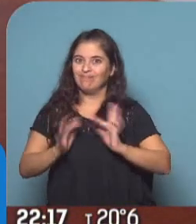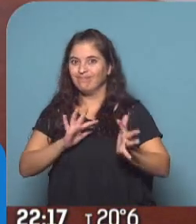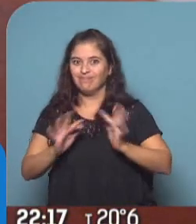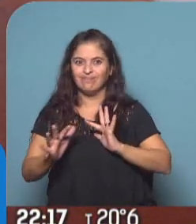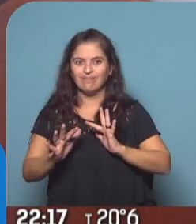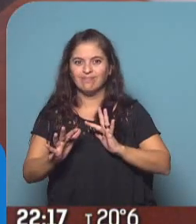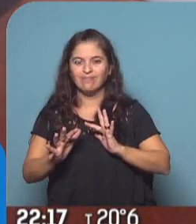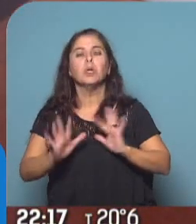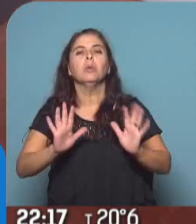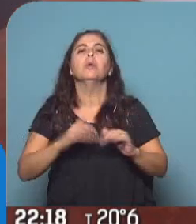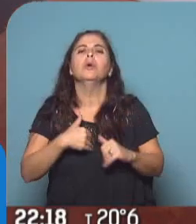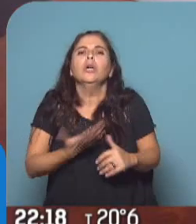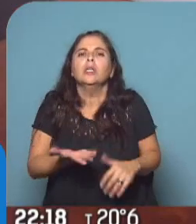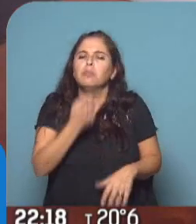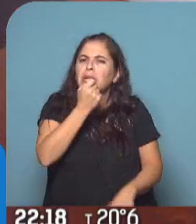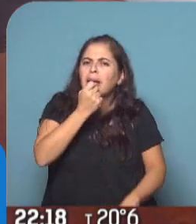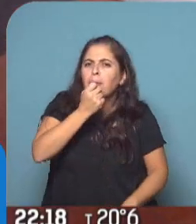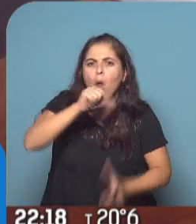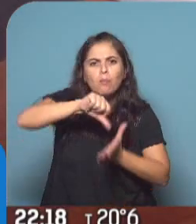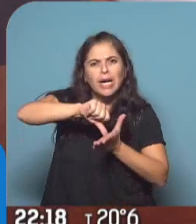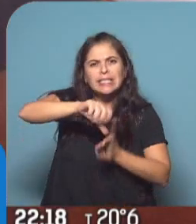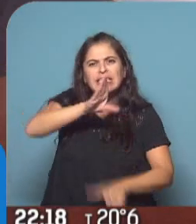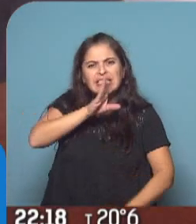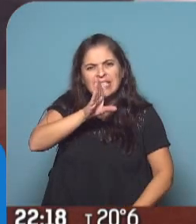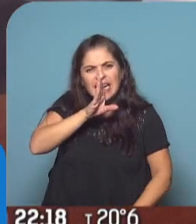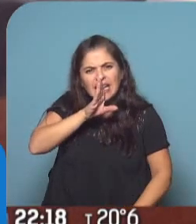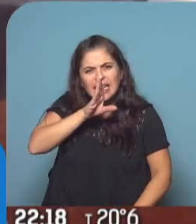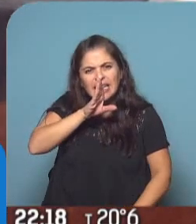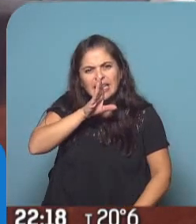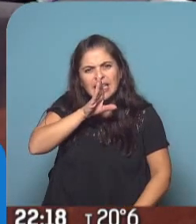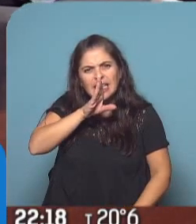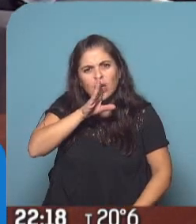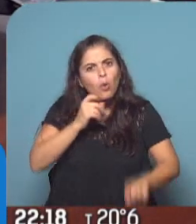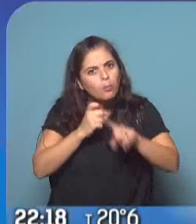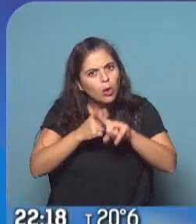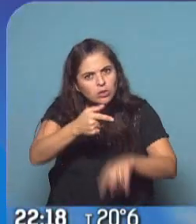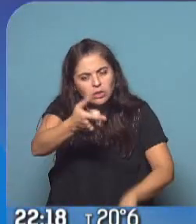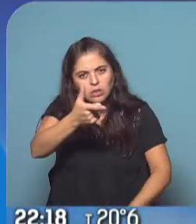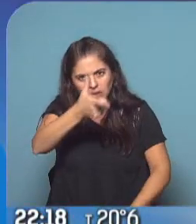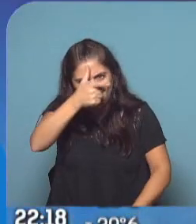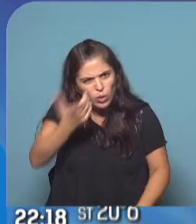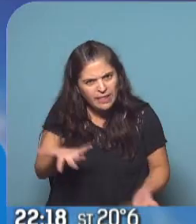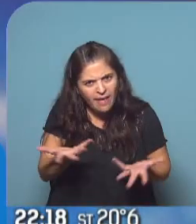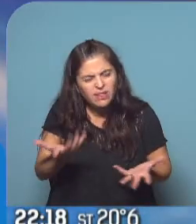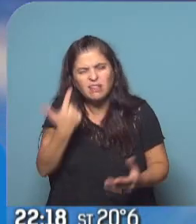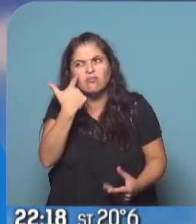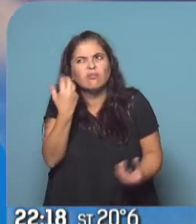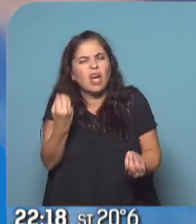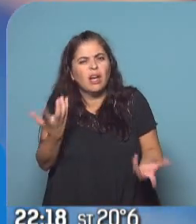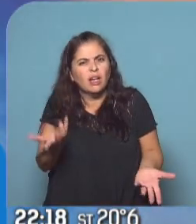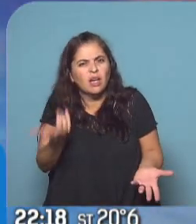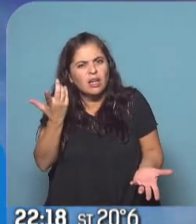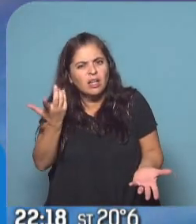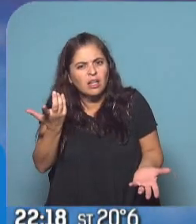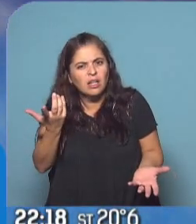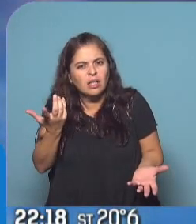decir, Israel, por supuesto, apoyando a Arabia Saudita y Estados Unidos, pero en cuanto a la seguridad. Sí, yo entiendo la preocupación de Israel de que, por ejemplo, los